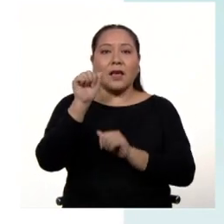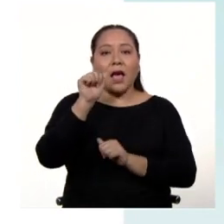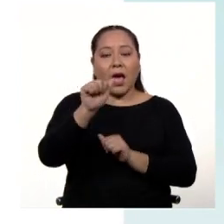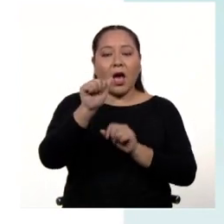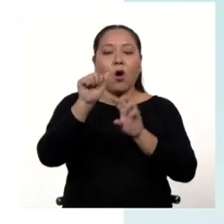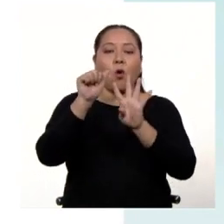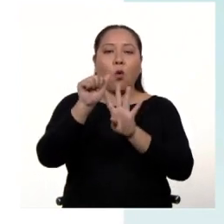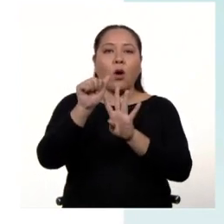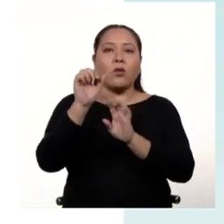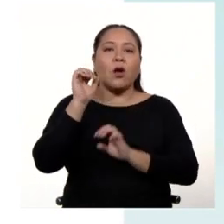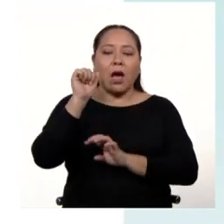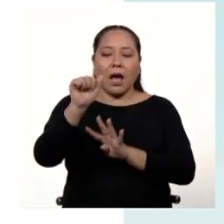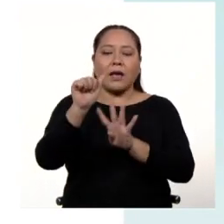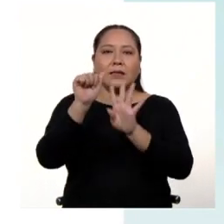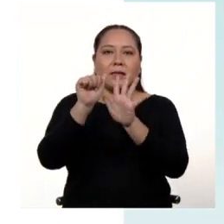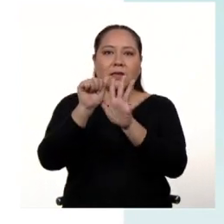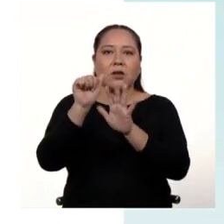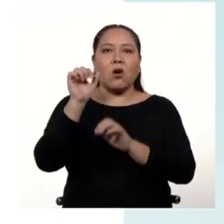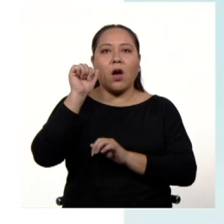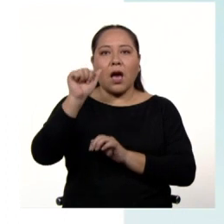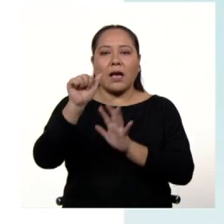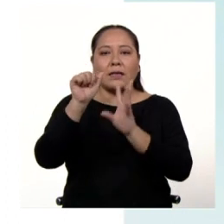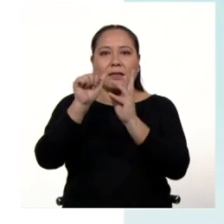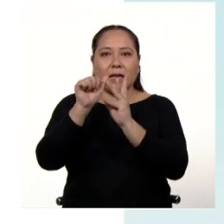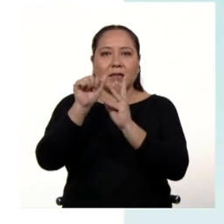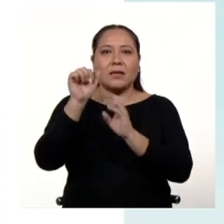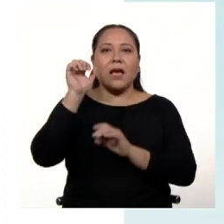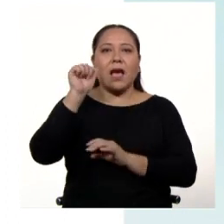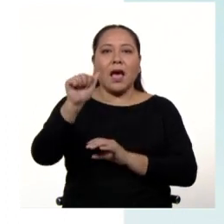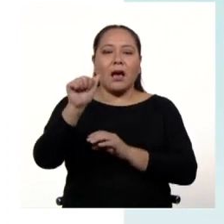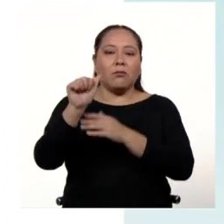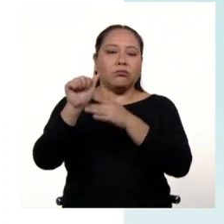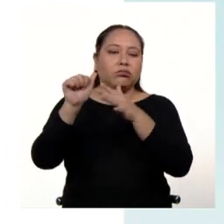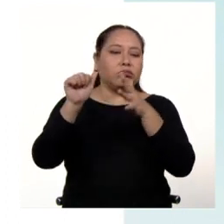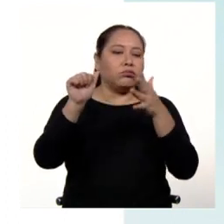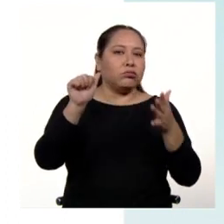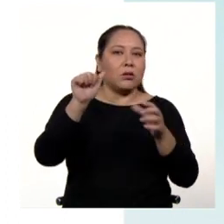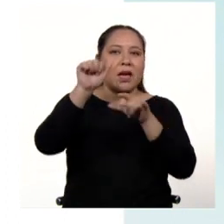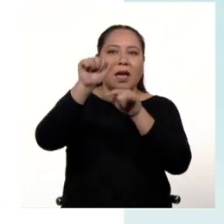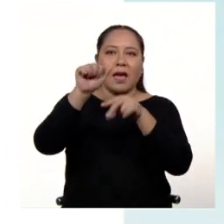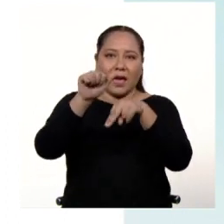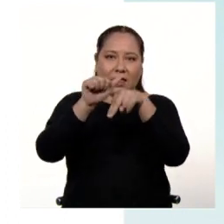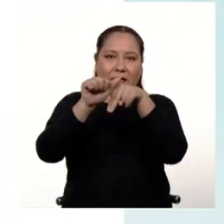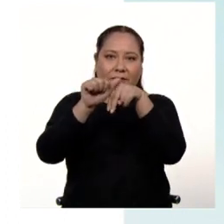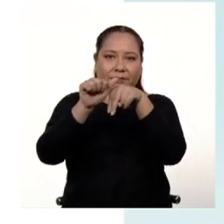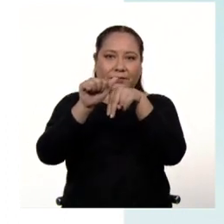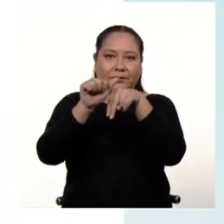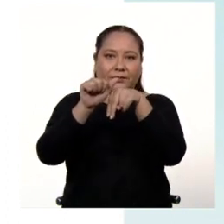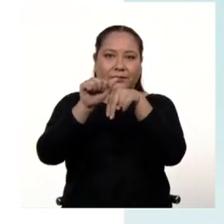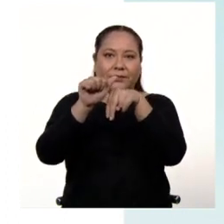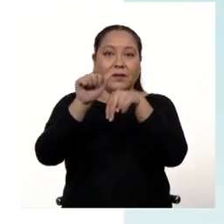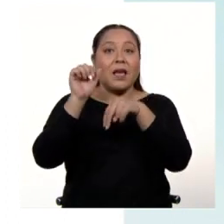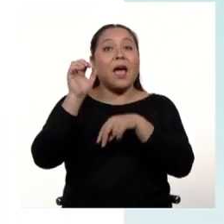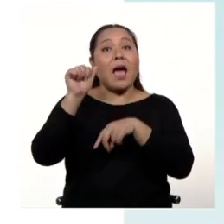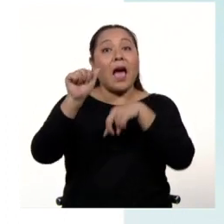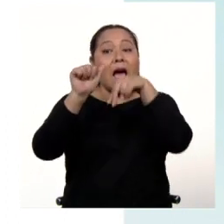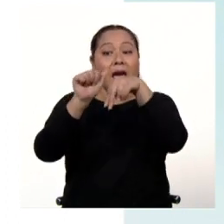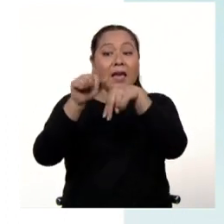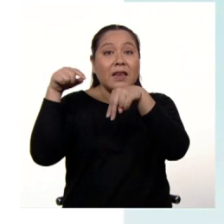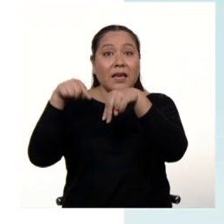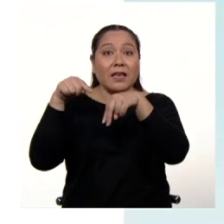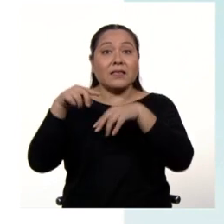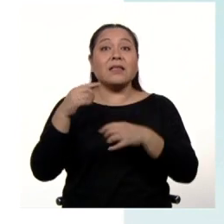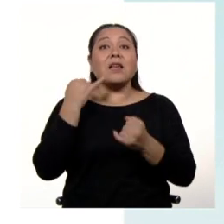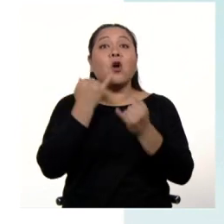sub 4, A sub 5, A sub 6, hasta A sub n, que viene a ser el último